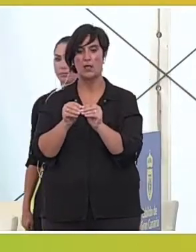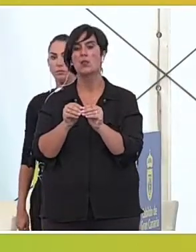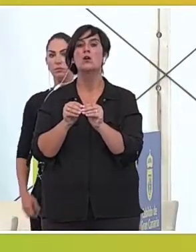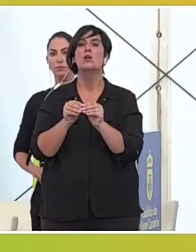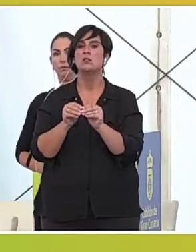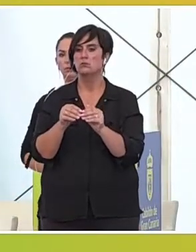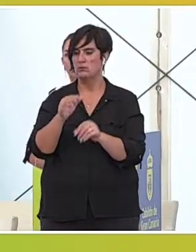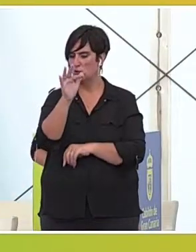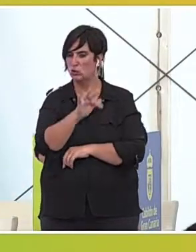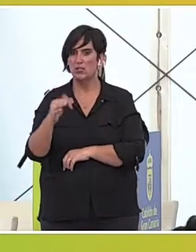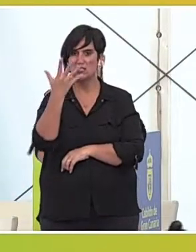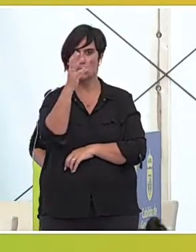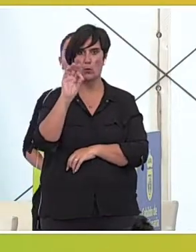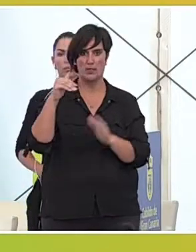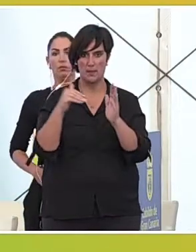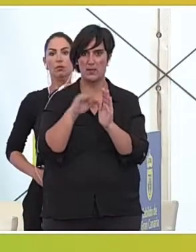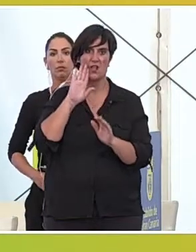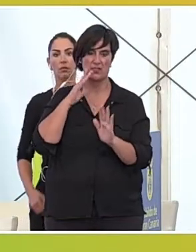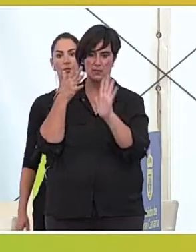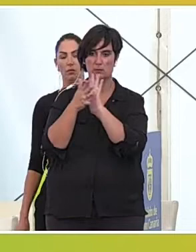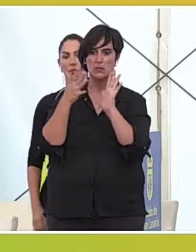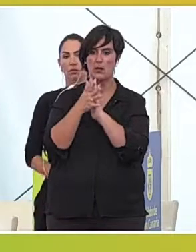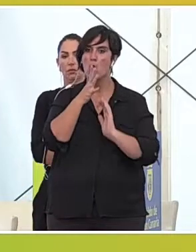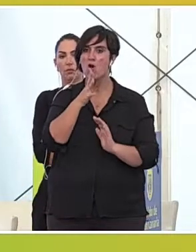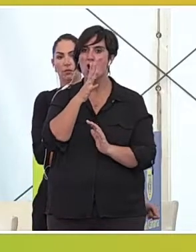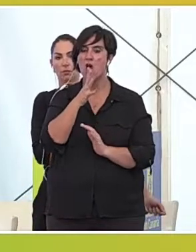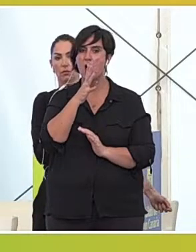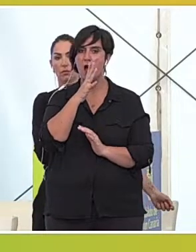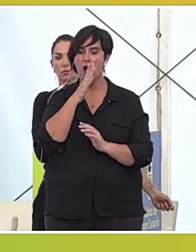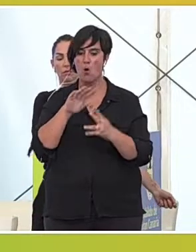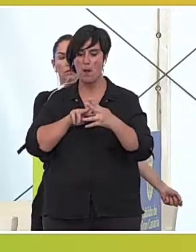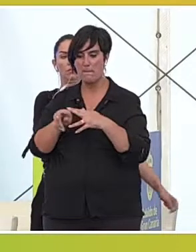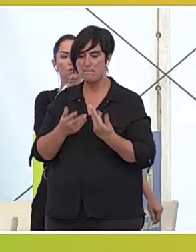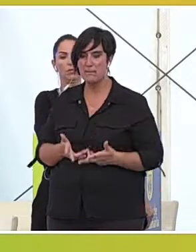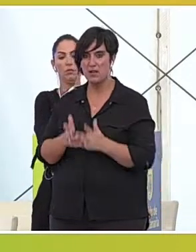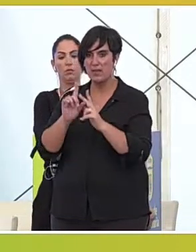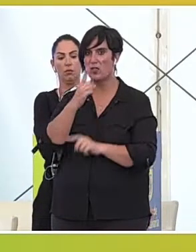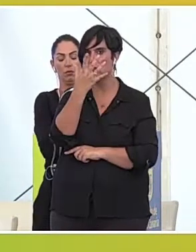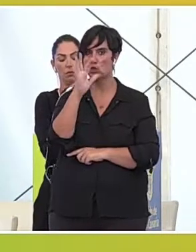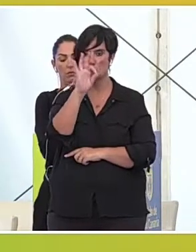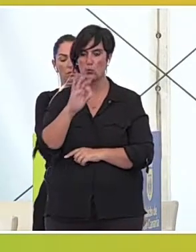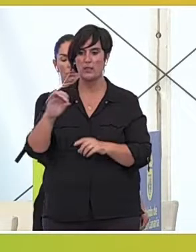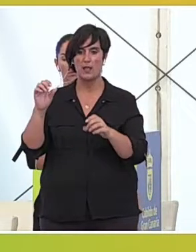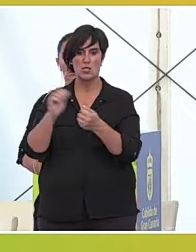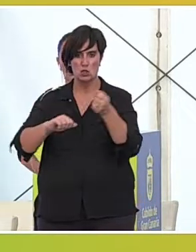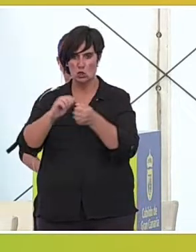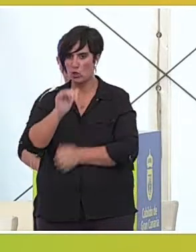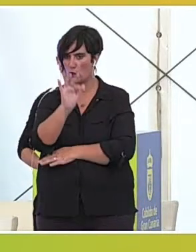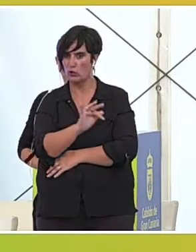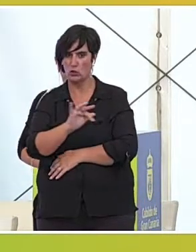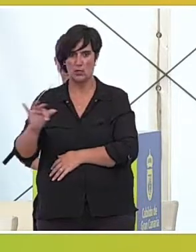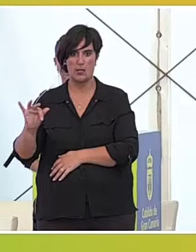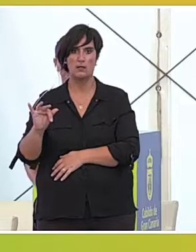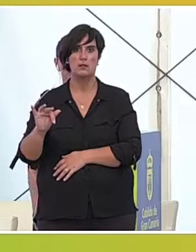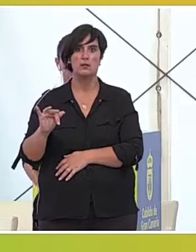a 50.000 que hemos dicho antes, con un agua de permeado pues de 150 sólidos totales. Tema